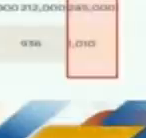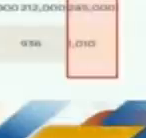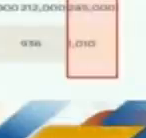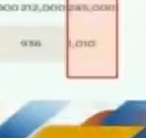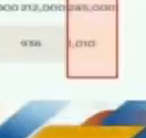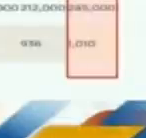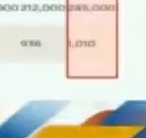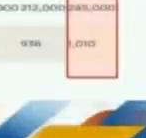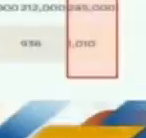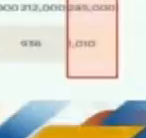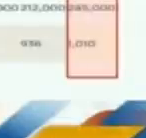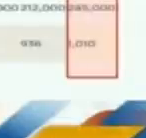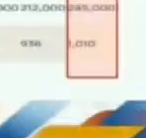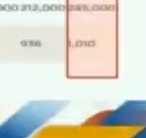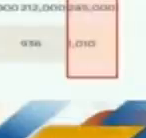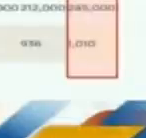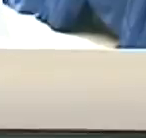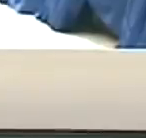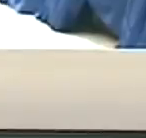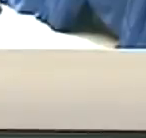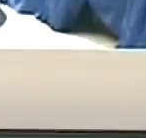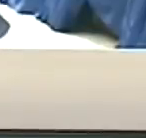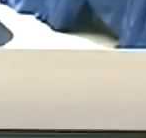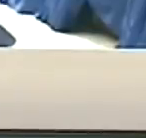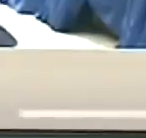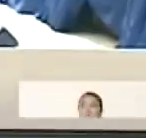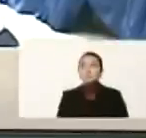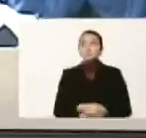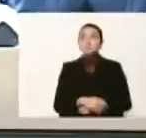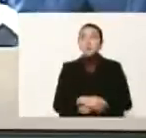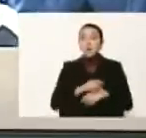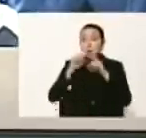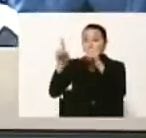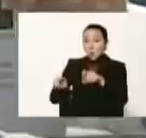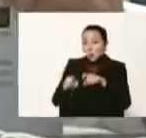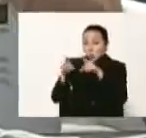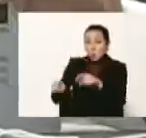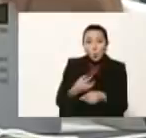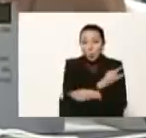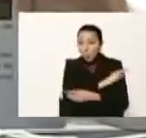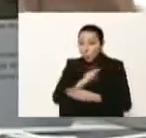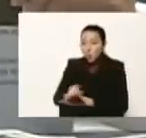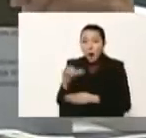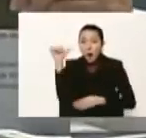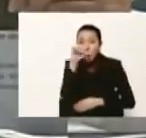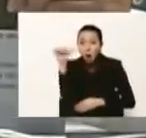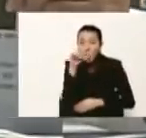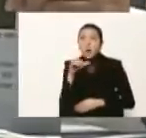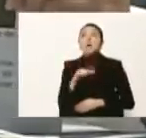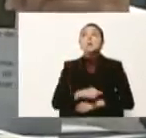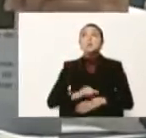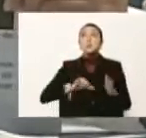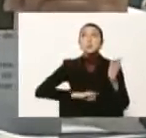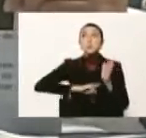Blanca alerta de que los cultivos de coca en Colombia alcanzaron cifras récord en el año